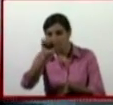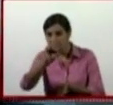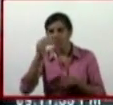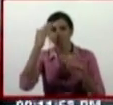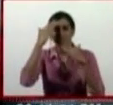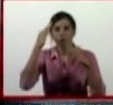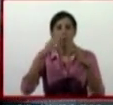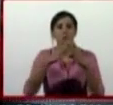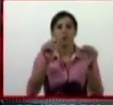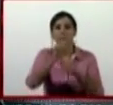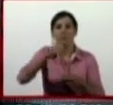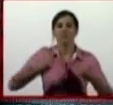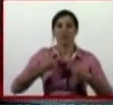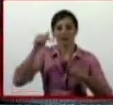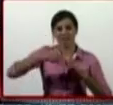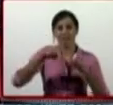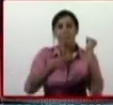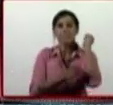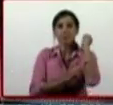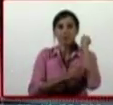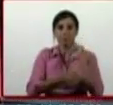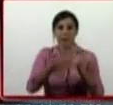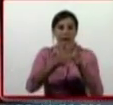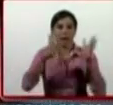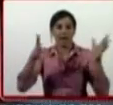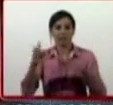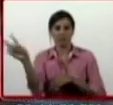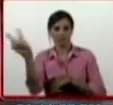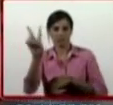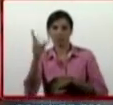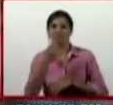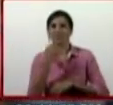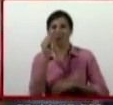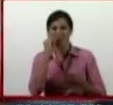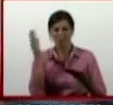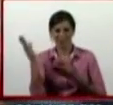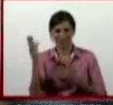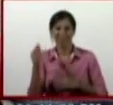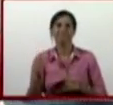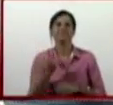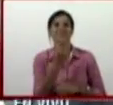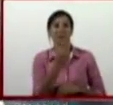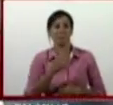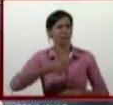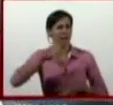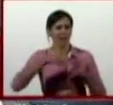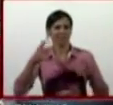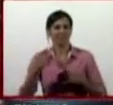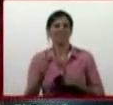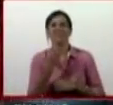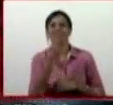aquí, la más grande de Venezuela, dice el camarada.